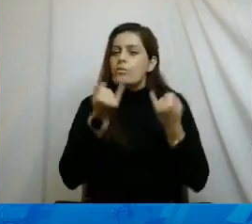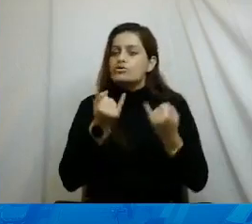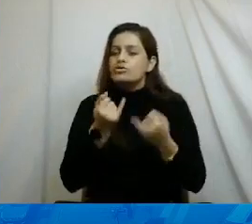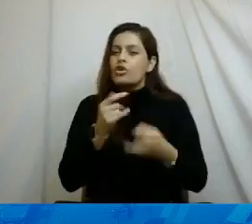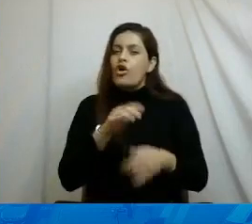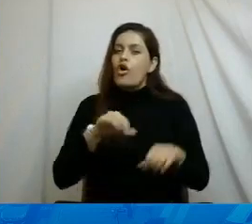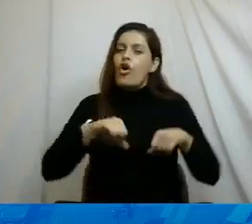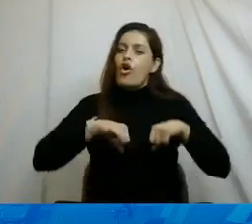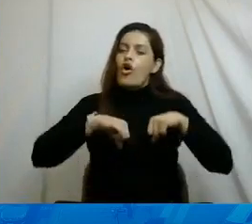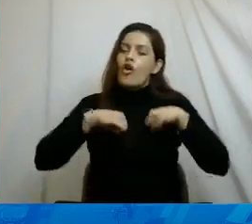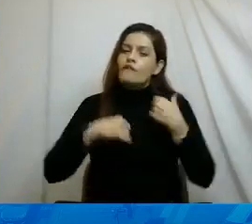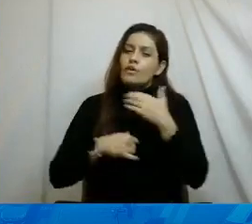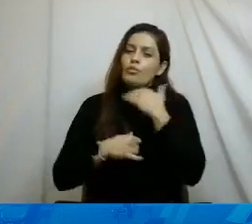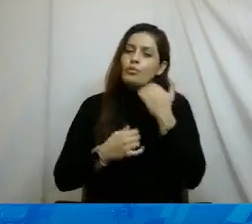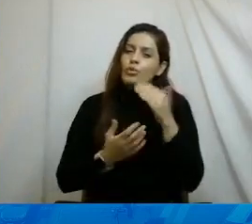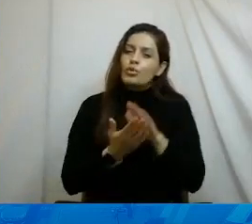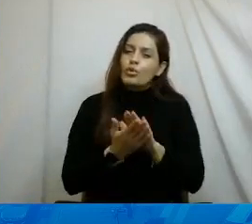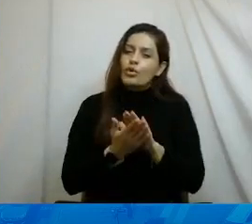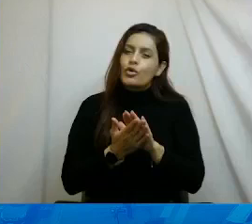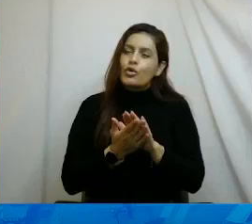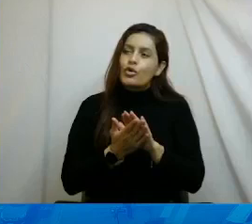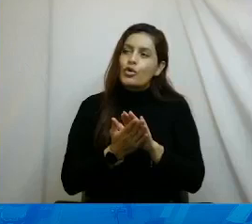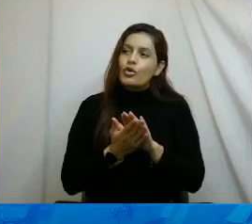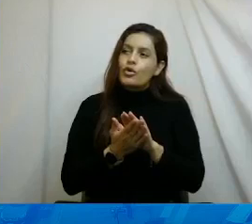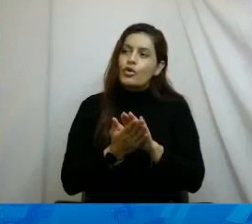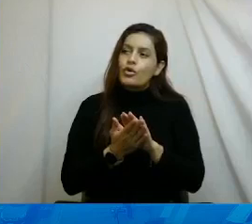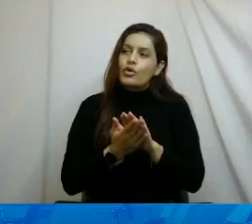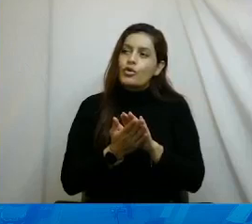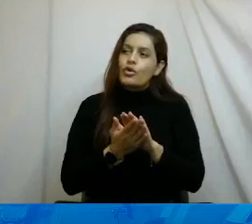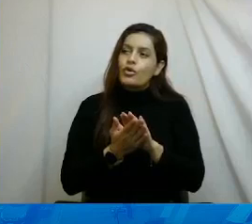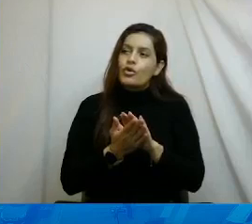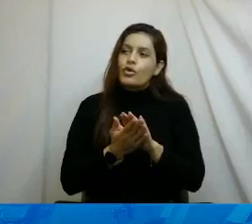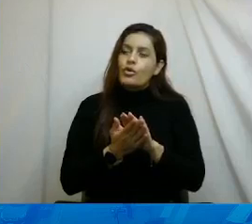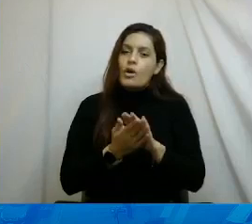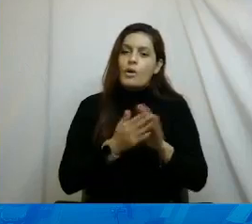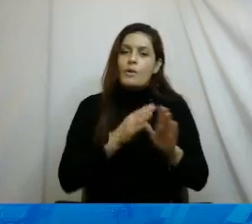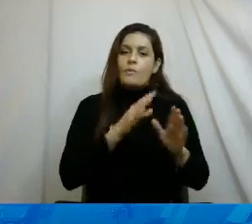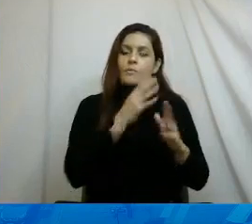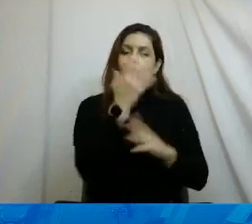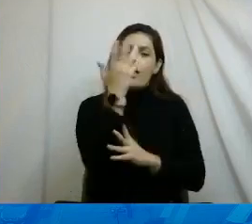falleció lamentablemente estos días atrás en la Plaza Los Héroes, en la Plaza Centenario.